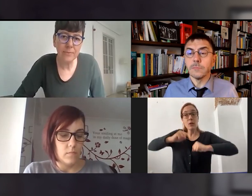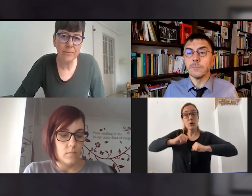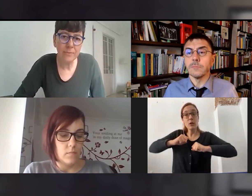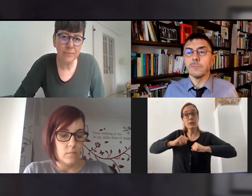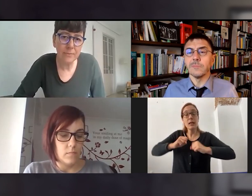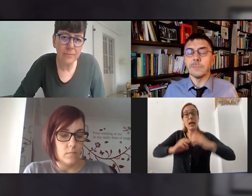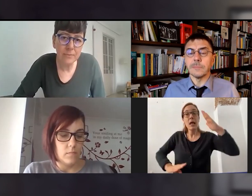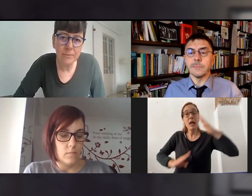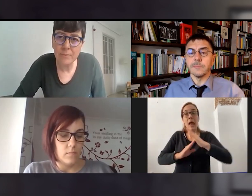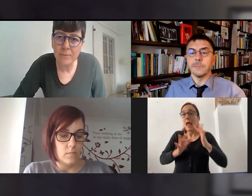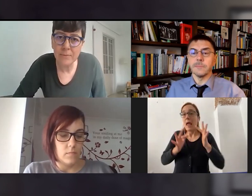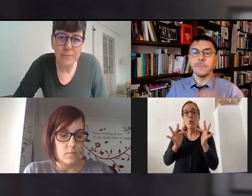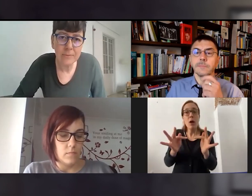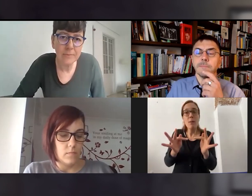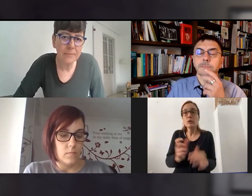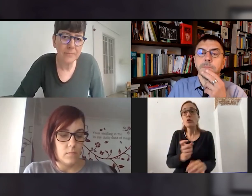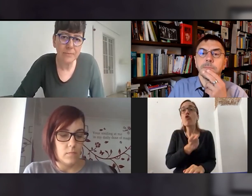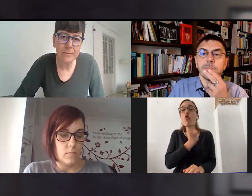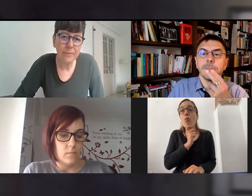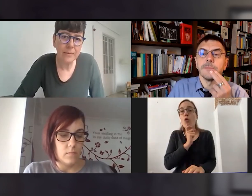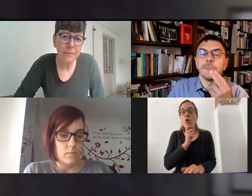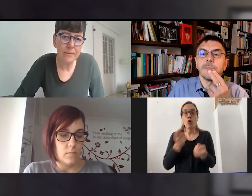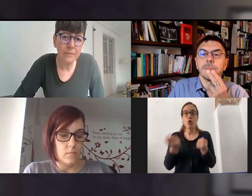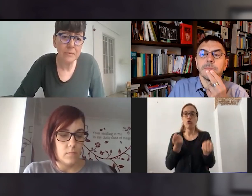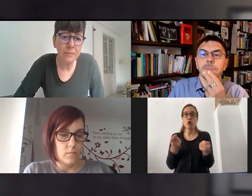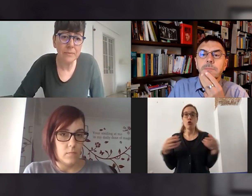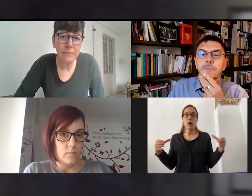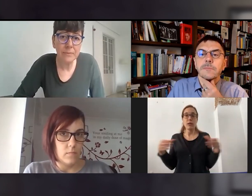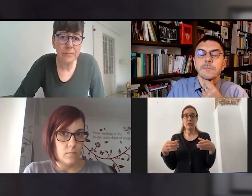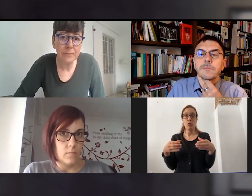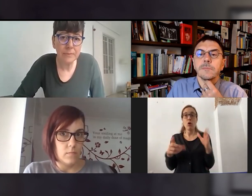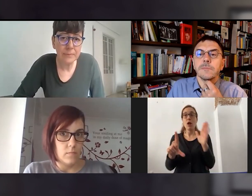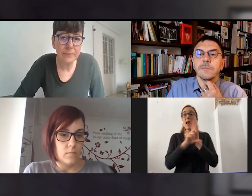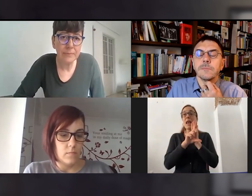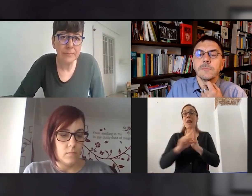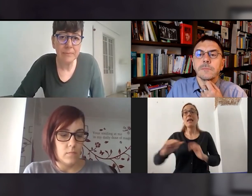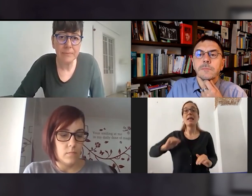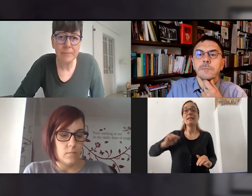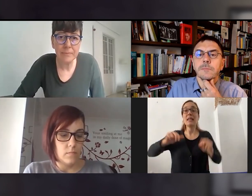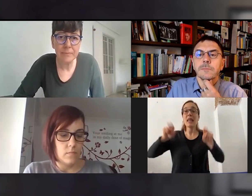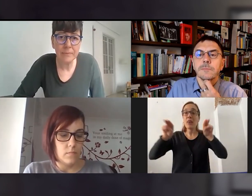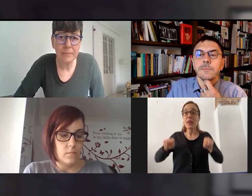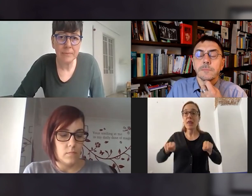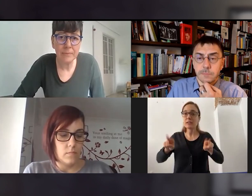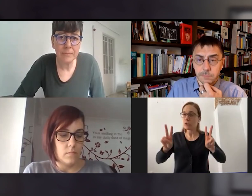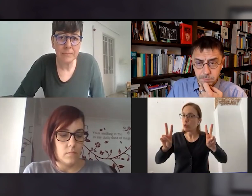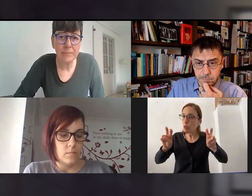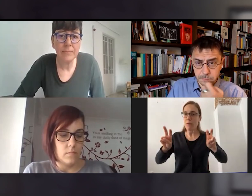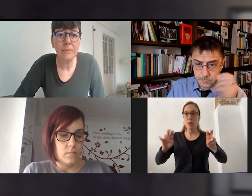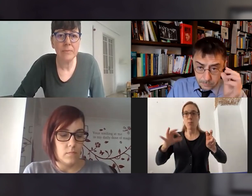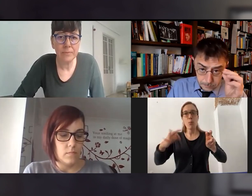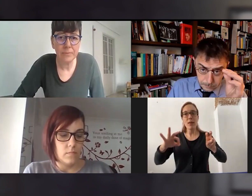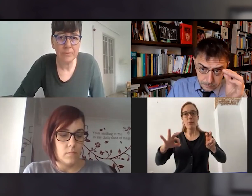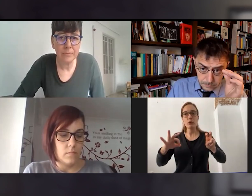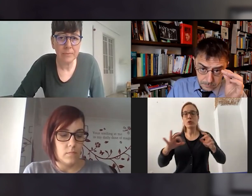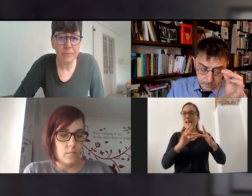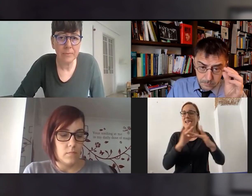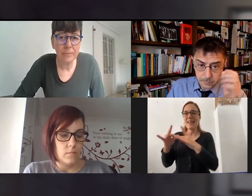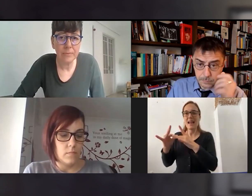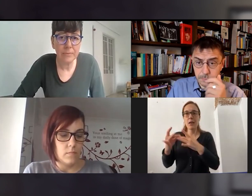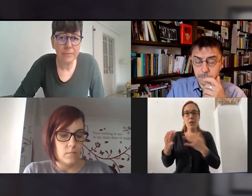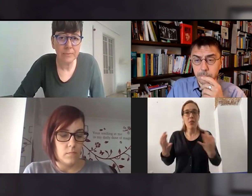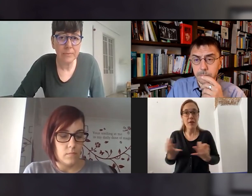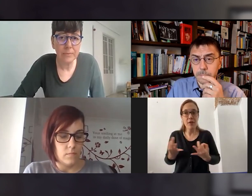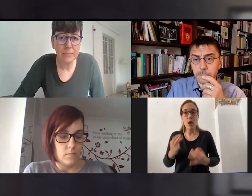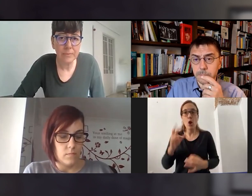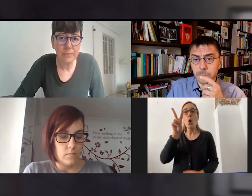para que queden bajo el control colectivo. Necesitamos una nueva ley de residencias y Podemos debe liderar esa nueva ley de residencias. ¿Cómo evitamos que colapsen las UCIs o nos quedamos